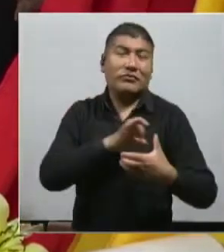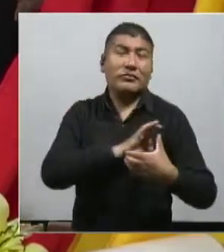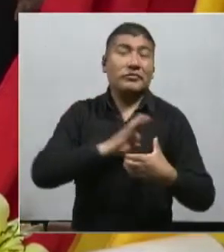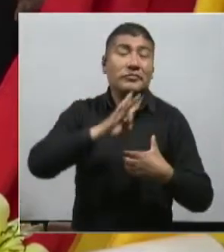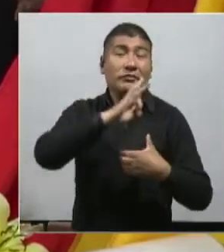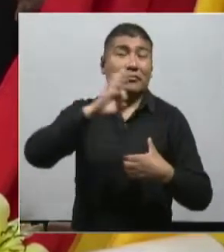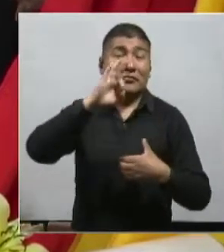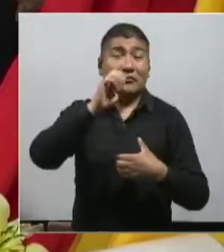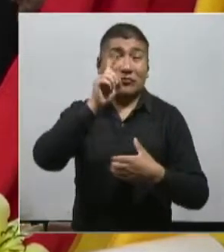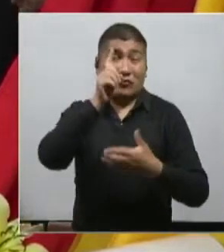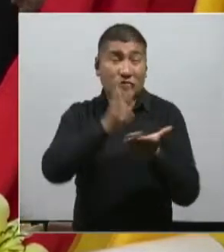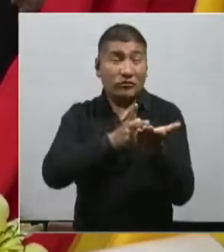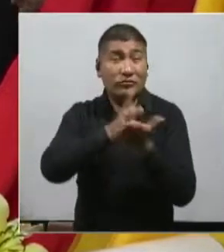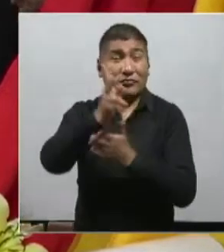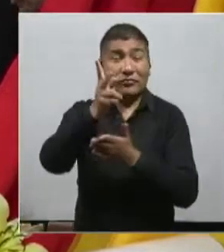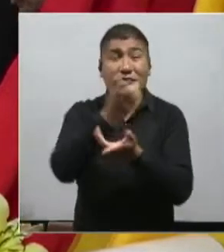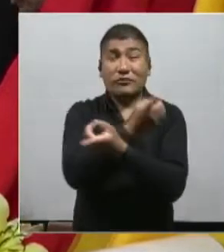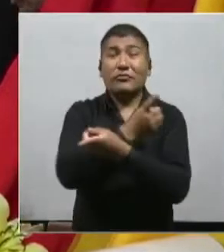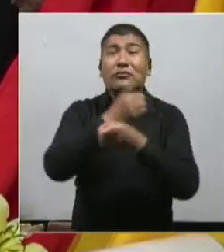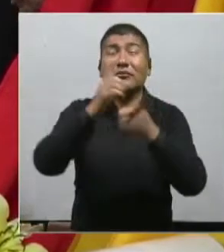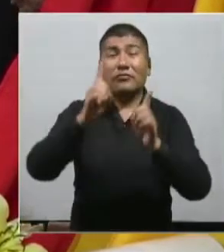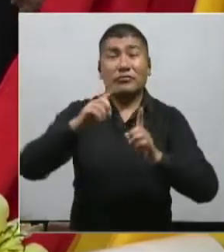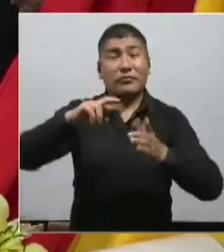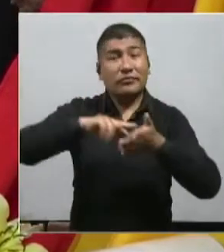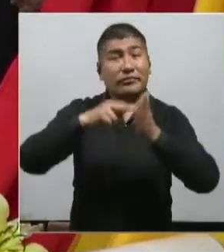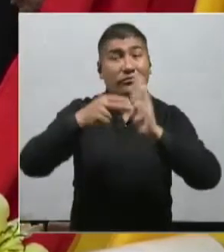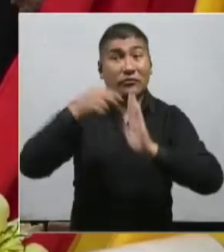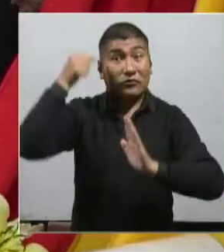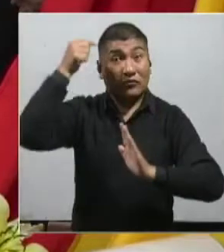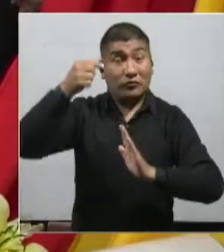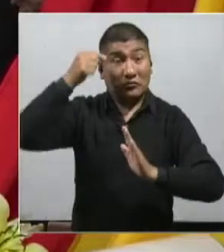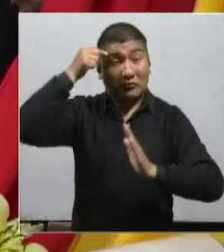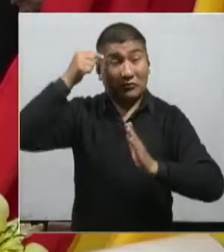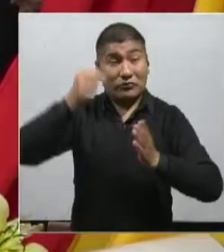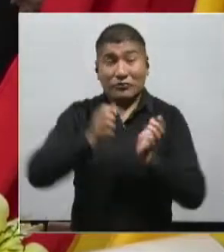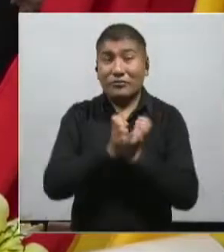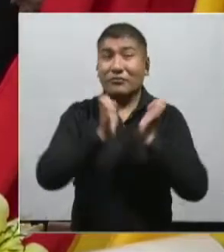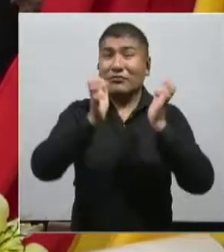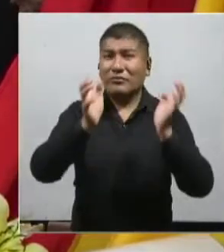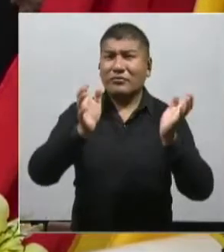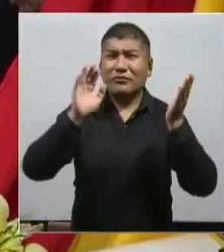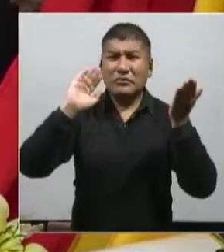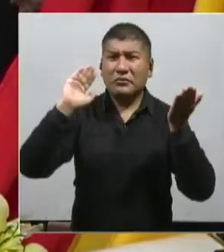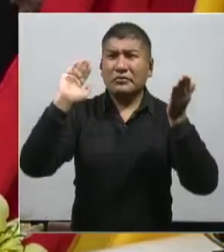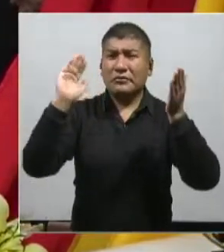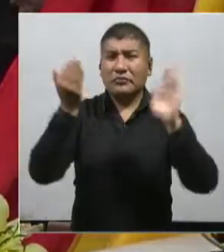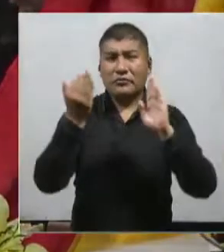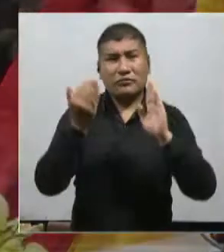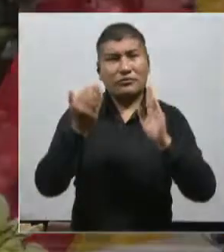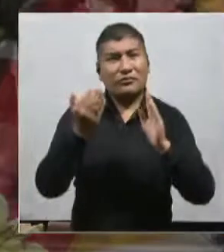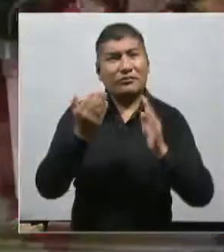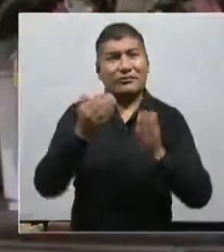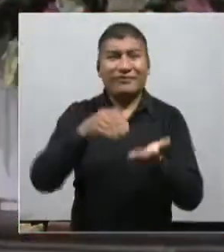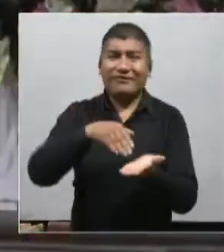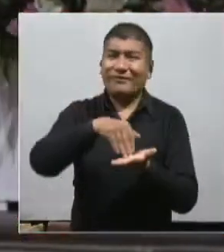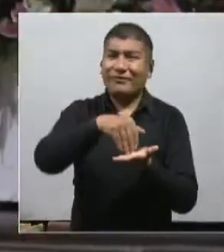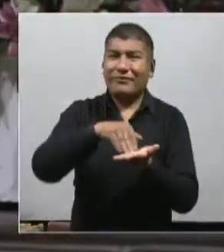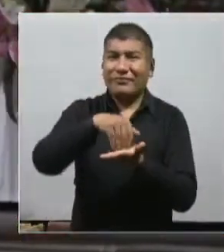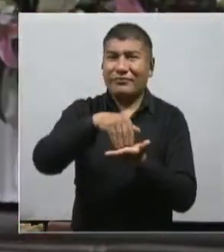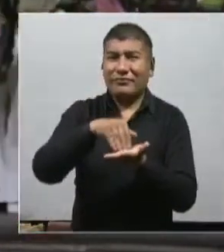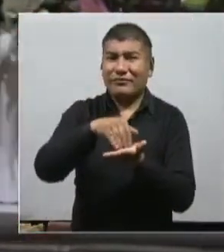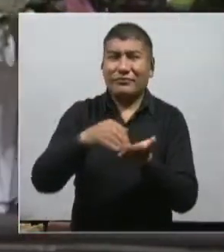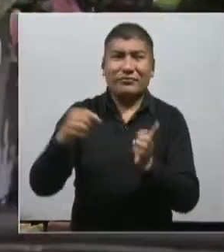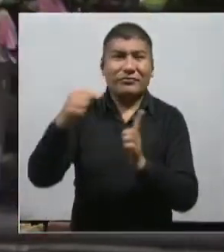una verdadera democracia que consiste en gobernar para todos pareciera que está seriamente debilitada y